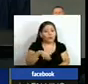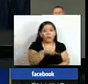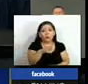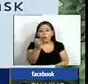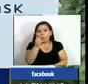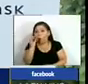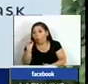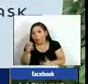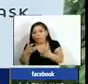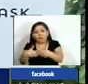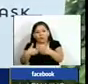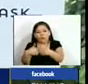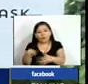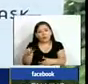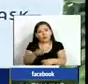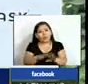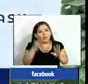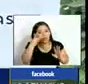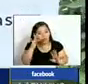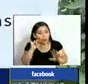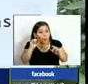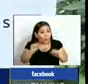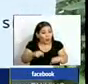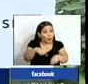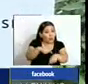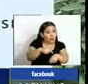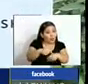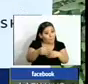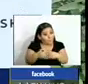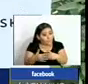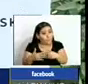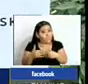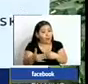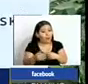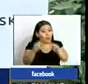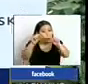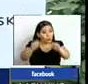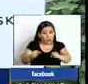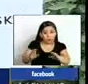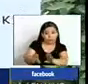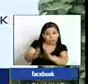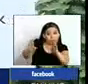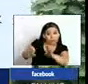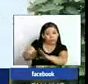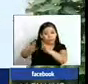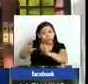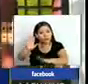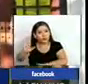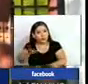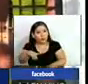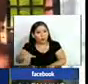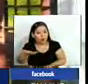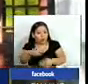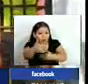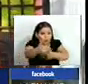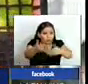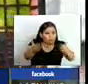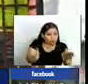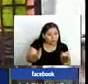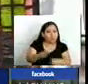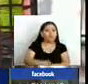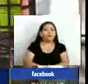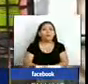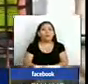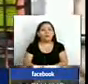industrias impactadas por la medida en caso de que se prolongara la restricción para que estos negocios pudieran activar sus locales en áreas cerradas para los